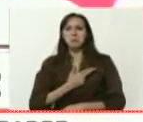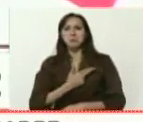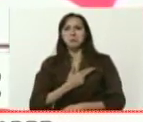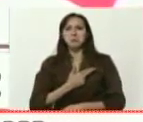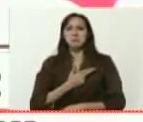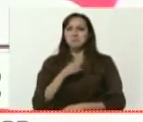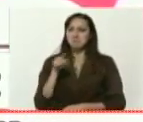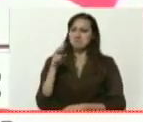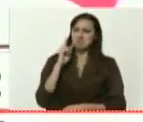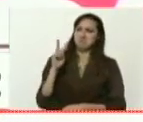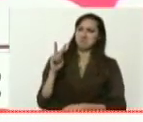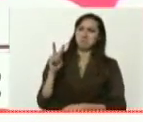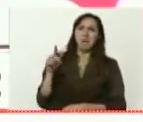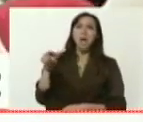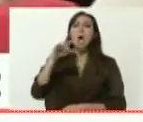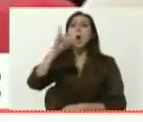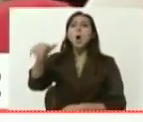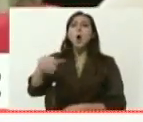6.35. ¡Maestro!